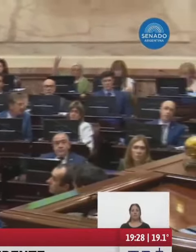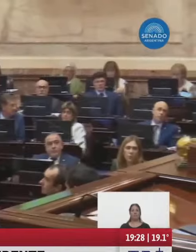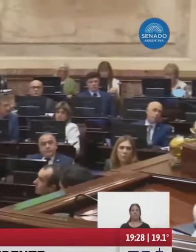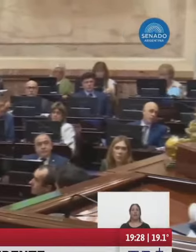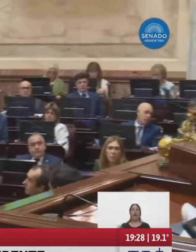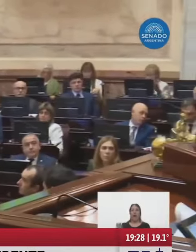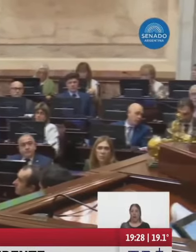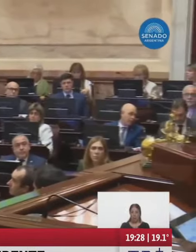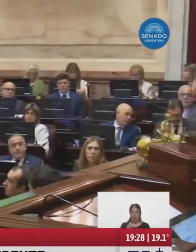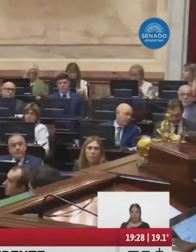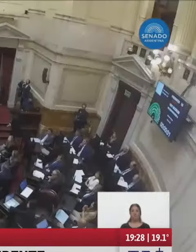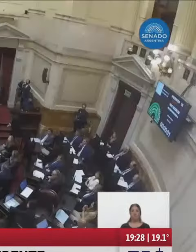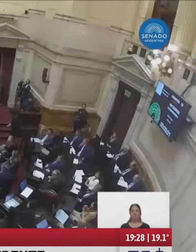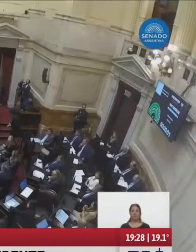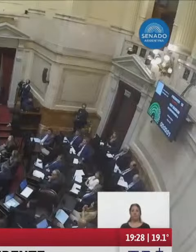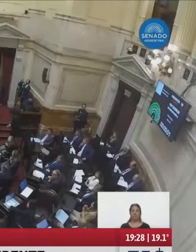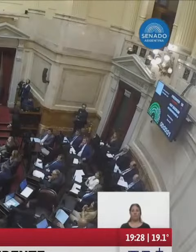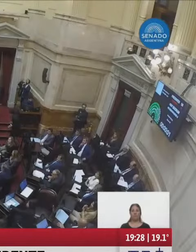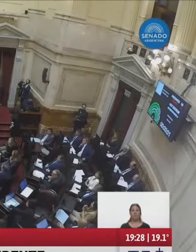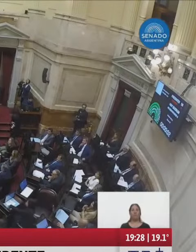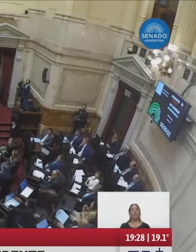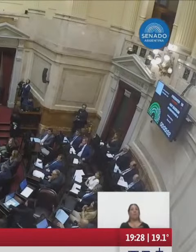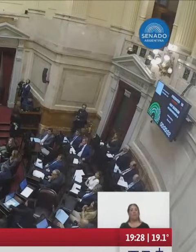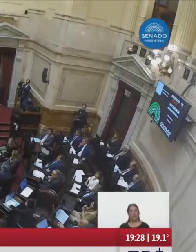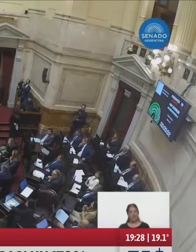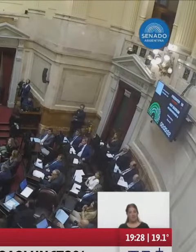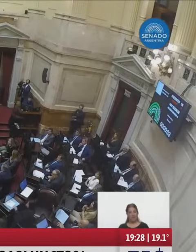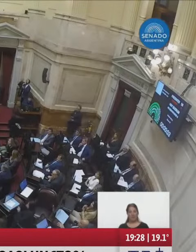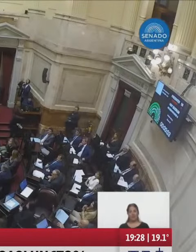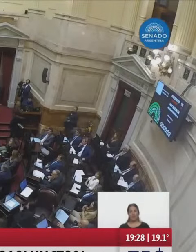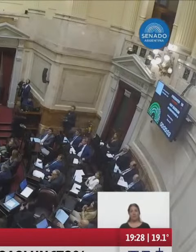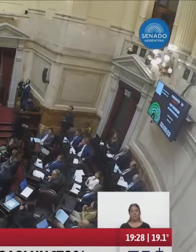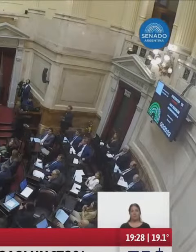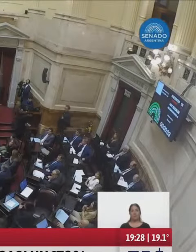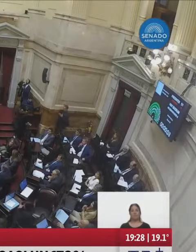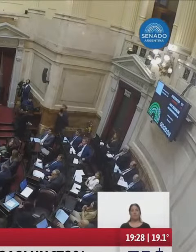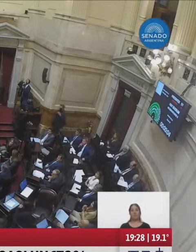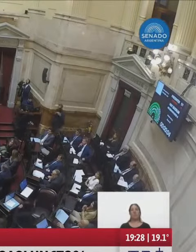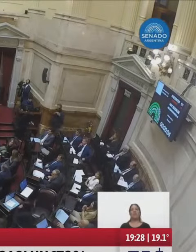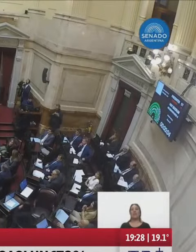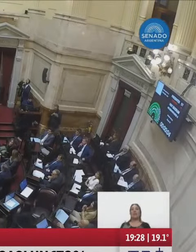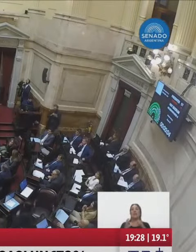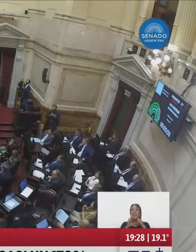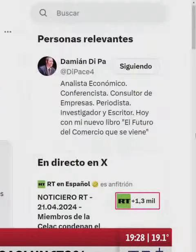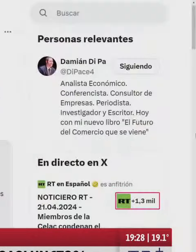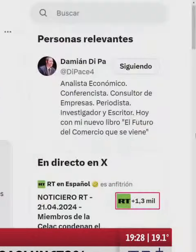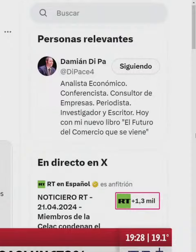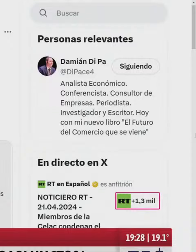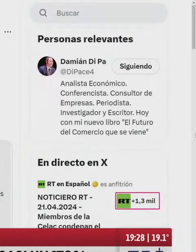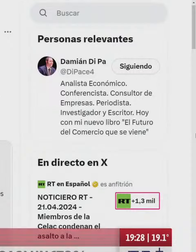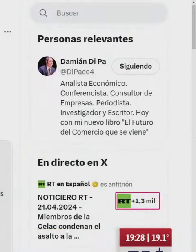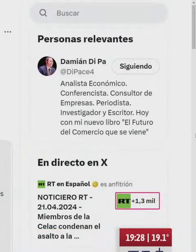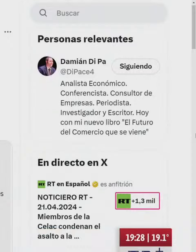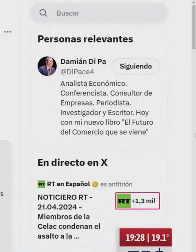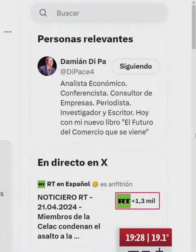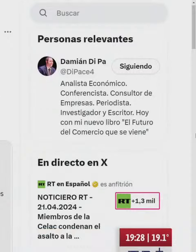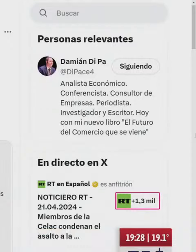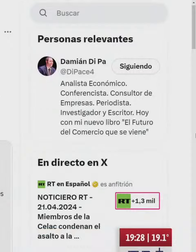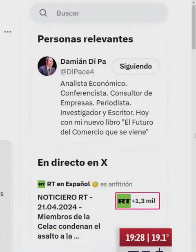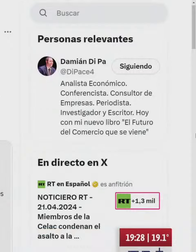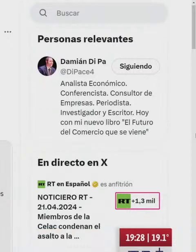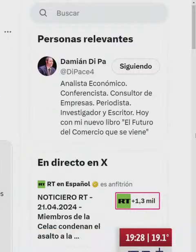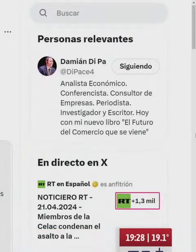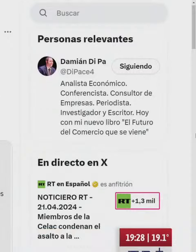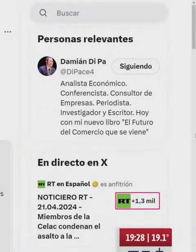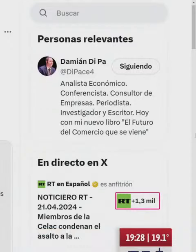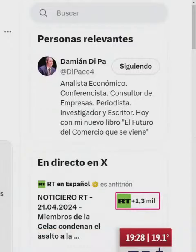Argentina, ahora la dieta va a pasar a 4.500 euros, en realidad son 4.184 euros. Y